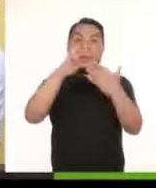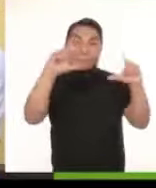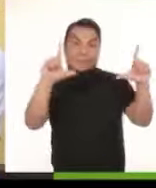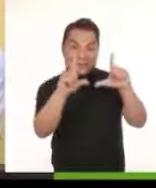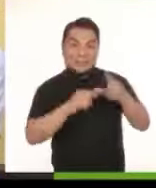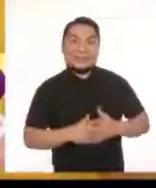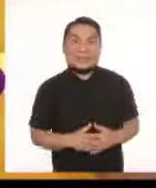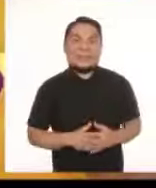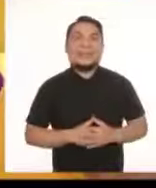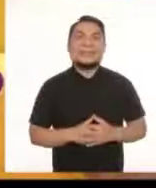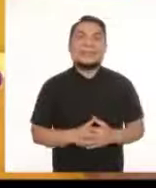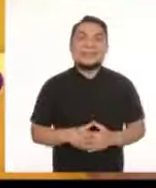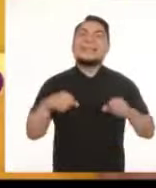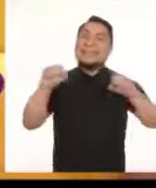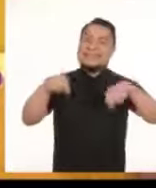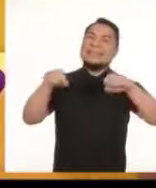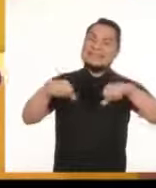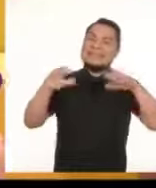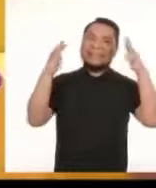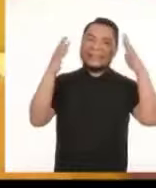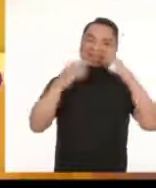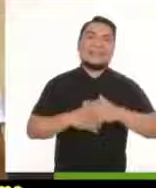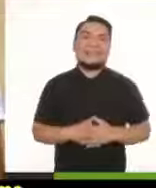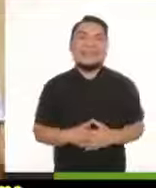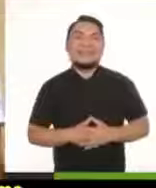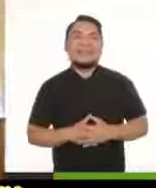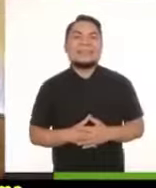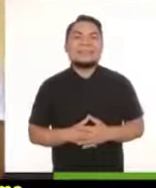programa. ¡Sí!